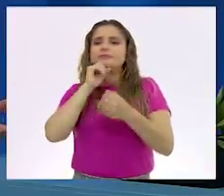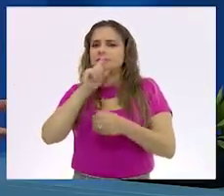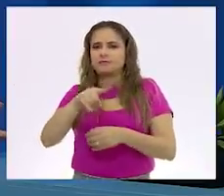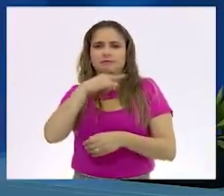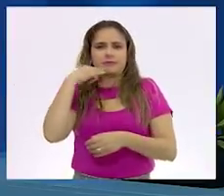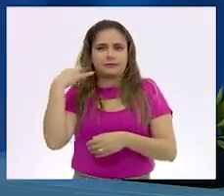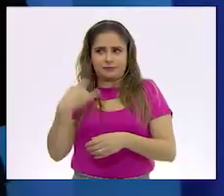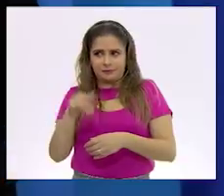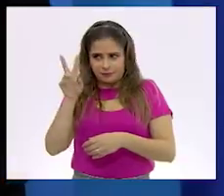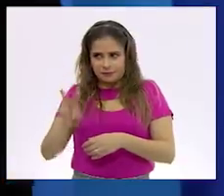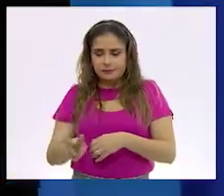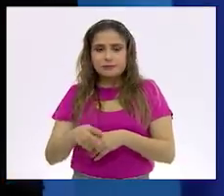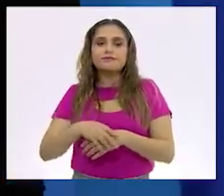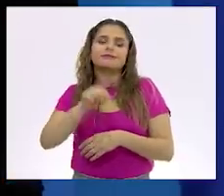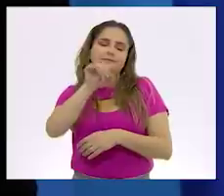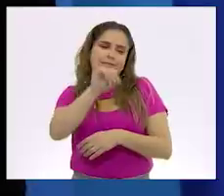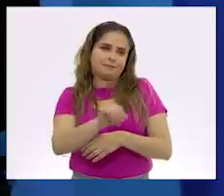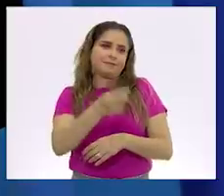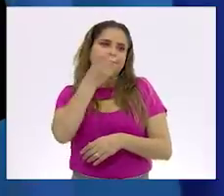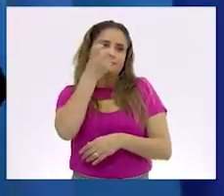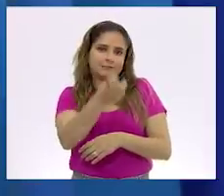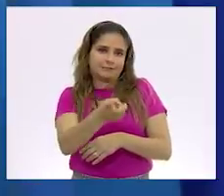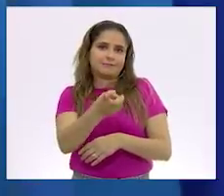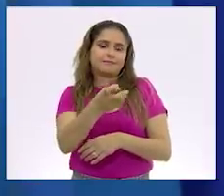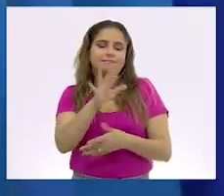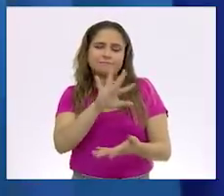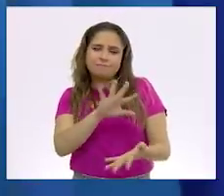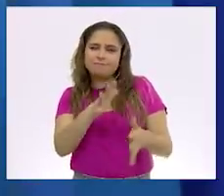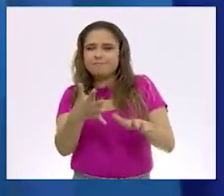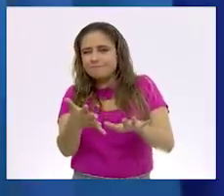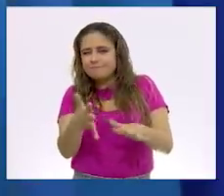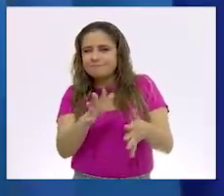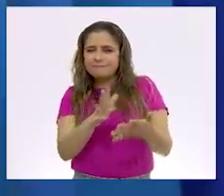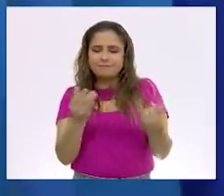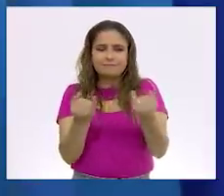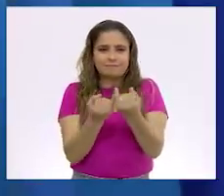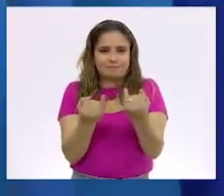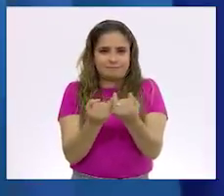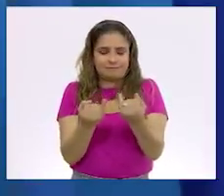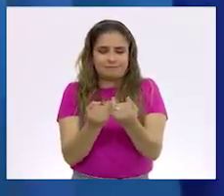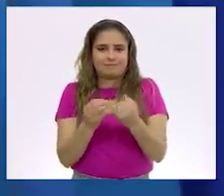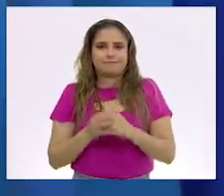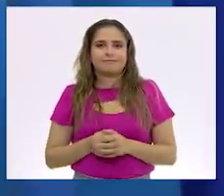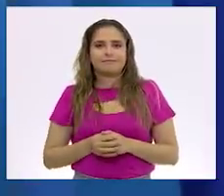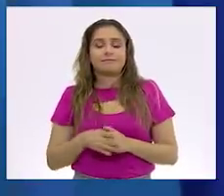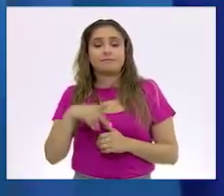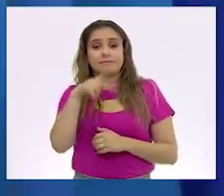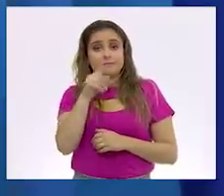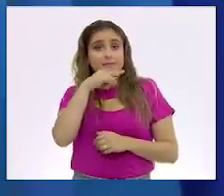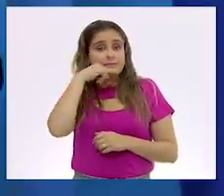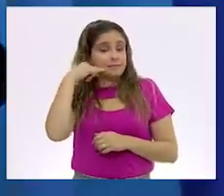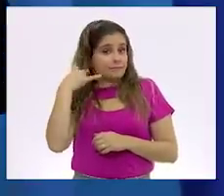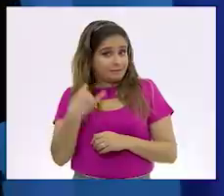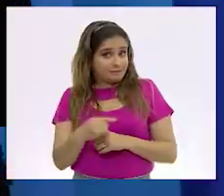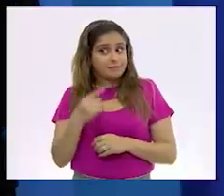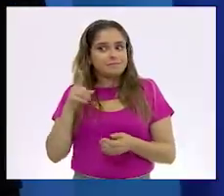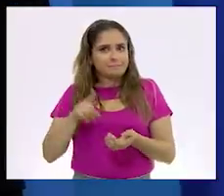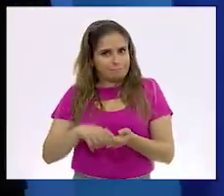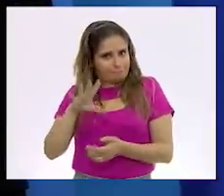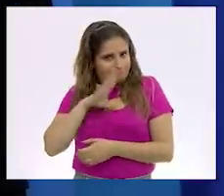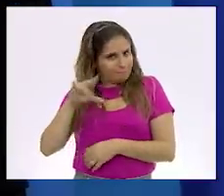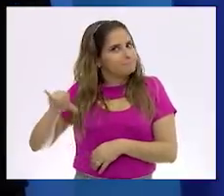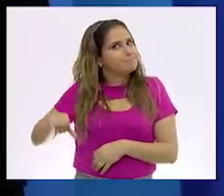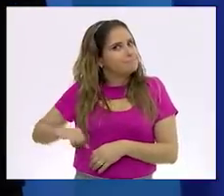maestro? Sí, más o menos. Pero del chile también hay cosas